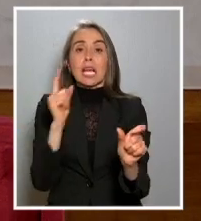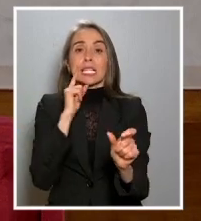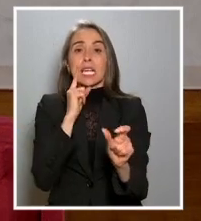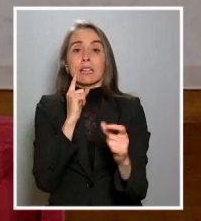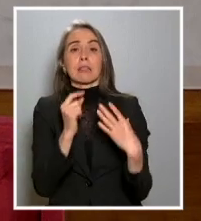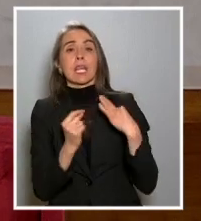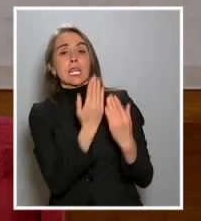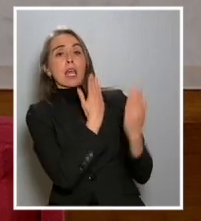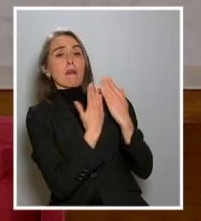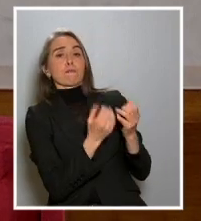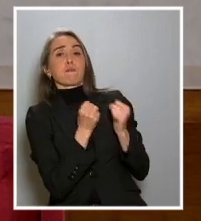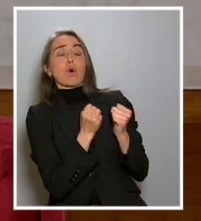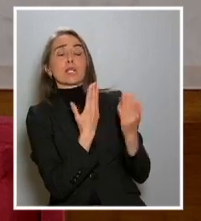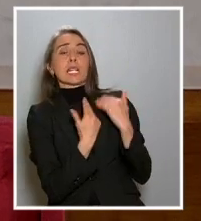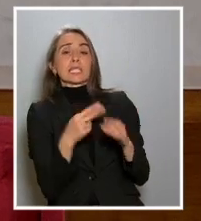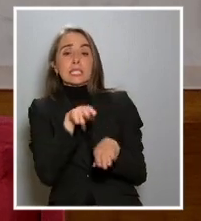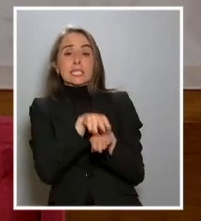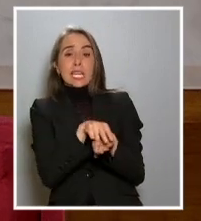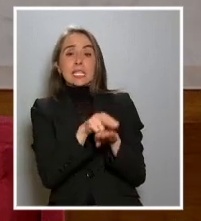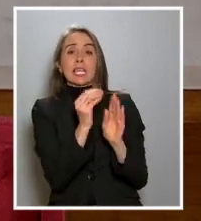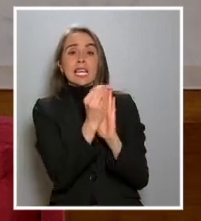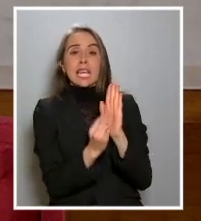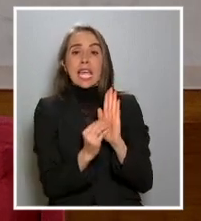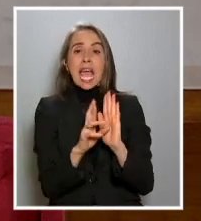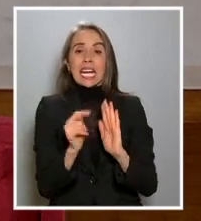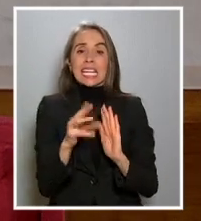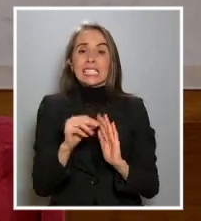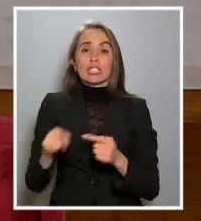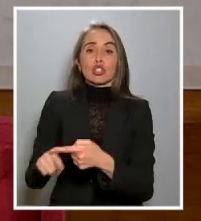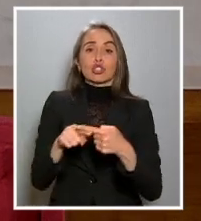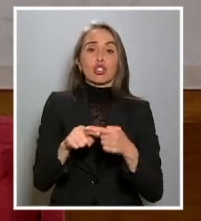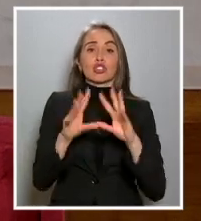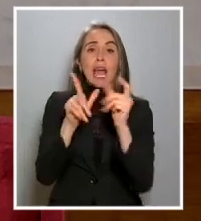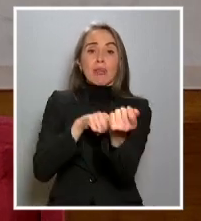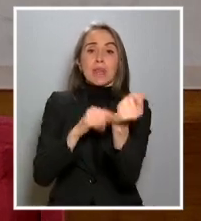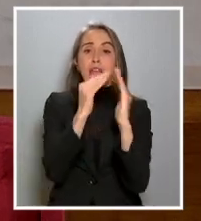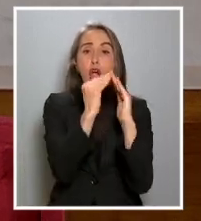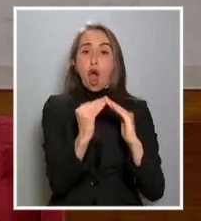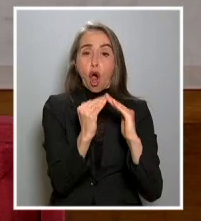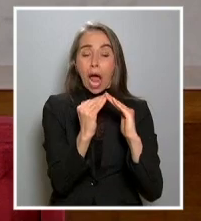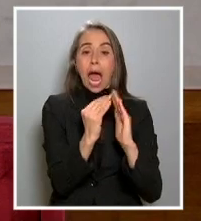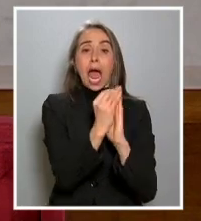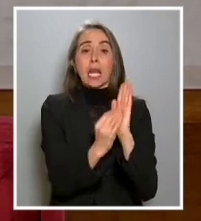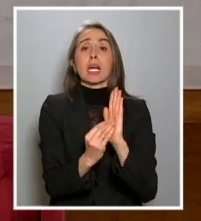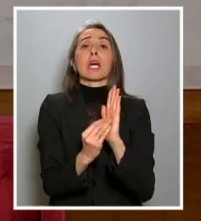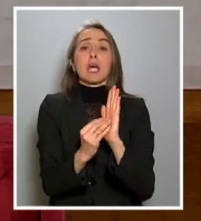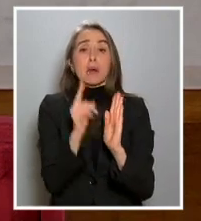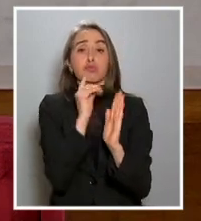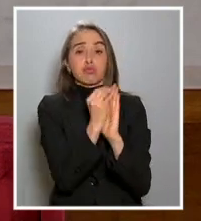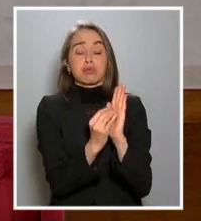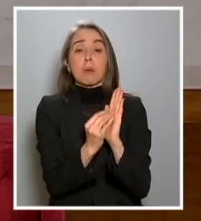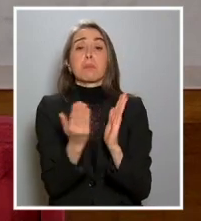dependencia severa registradas en el Registro Social de Hogares del país y aliviar de esta manera la carga de sus cuidadores.